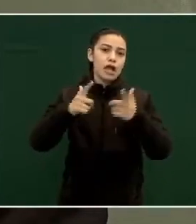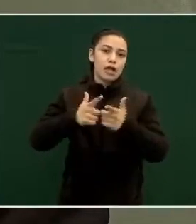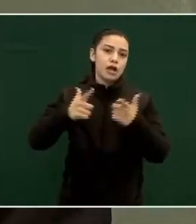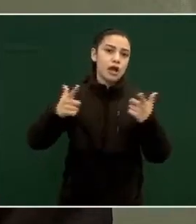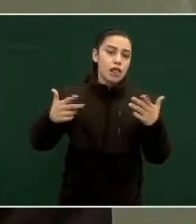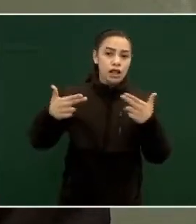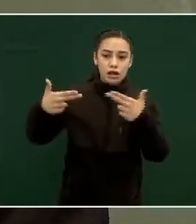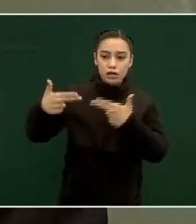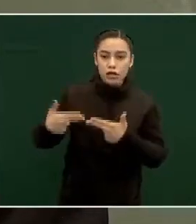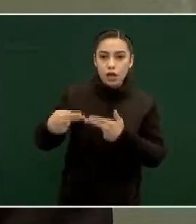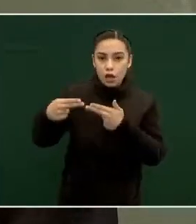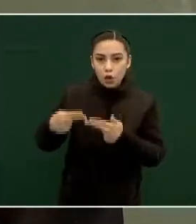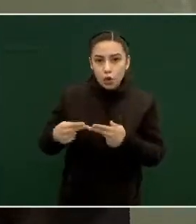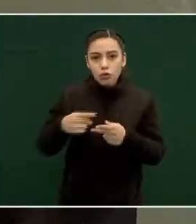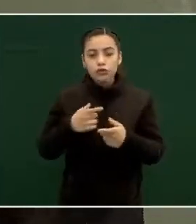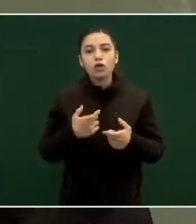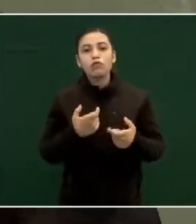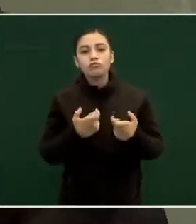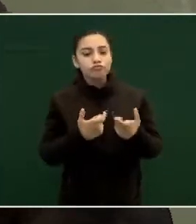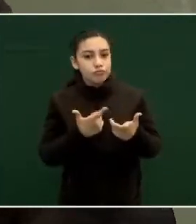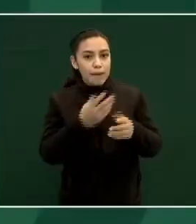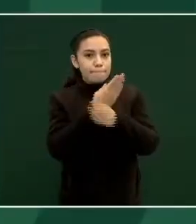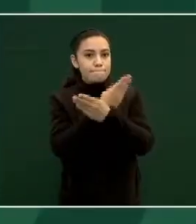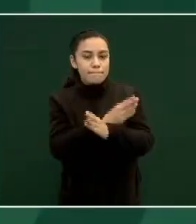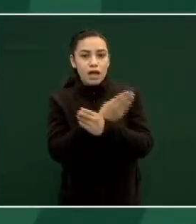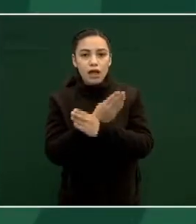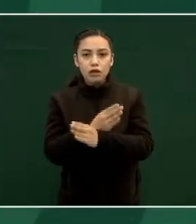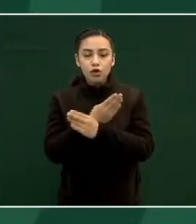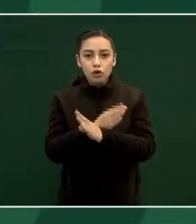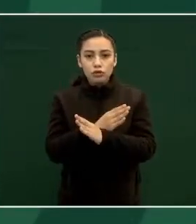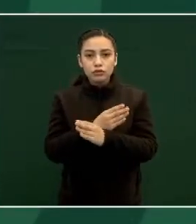comerciales, económicas, los bancos,